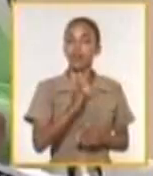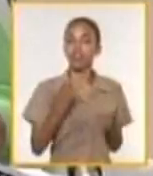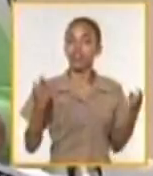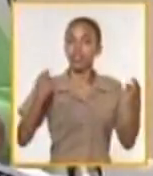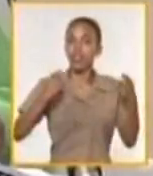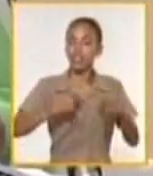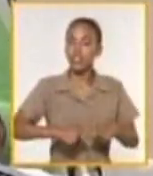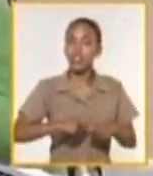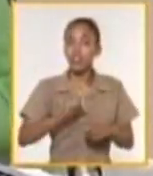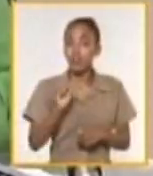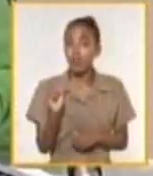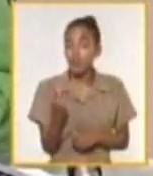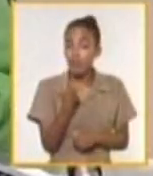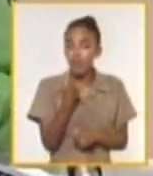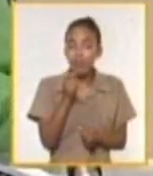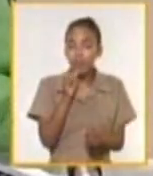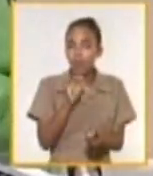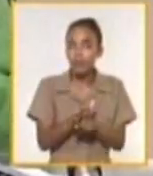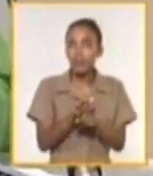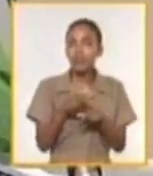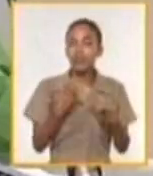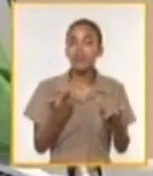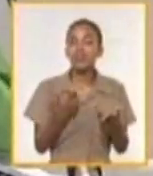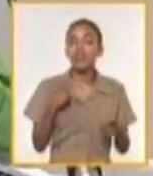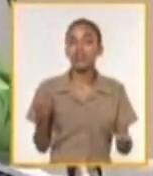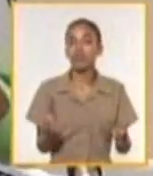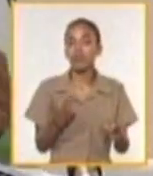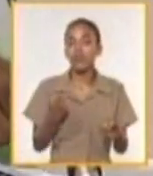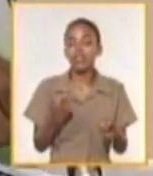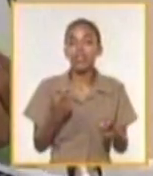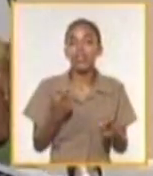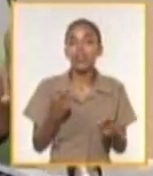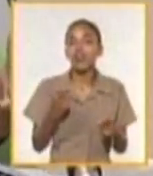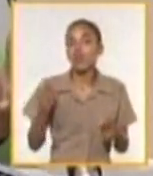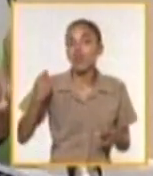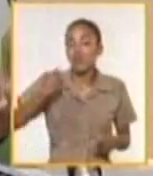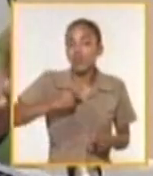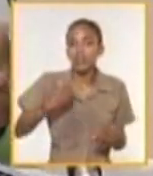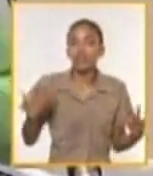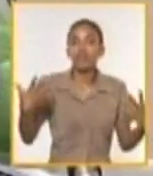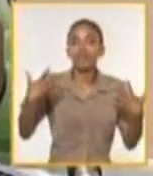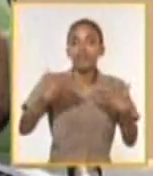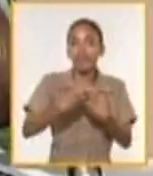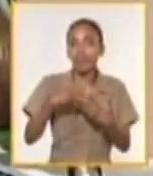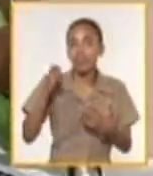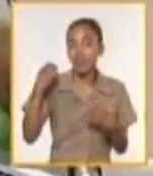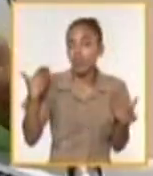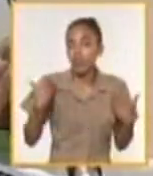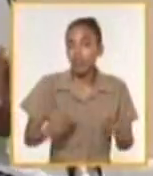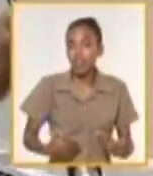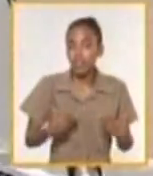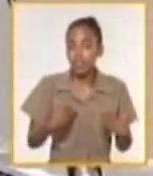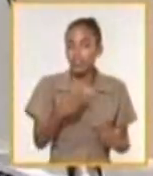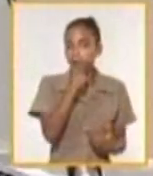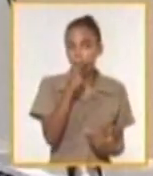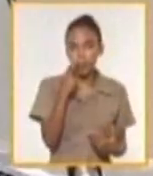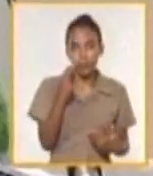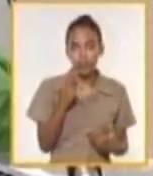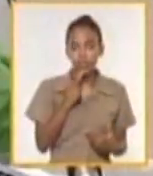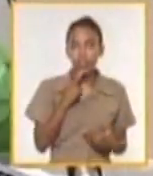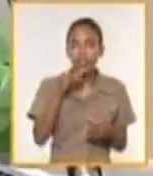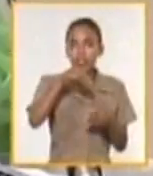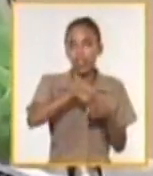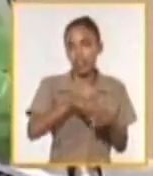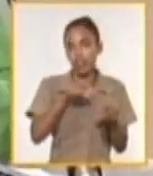primer momento, y es jurídica conectada también con la ética, La ética martiana está presente en